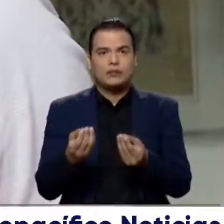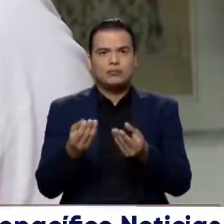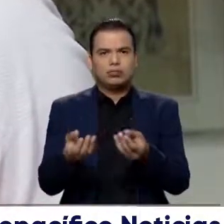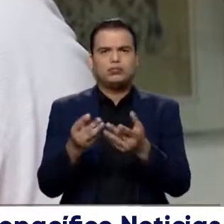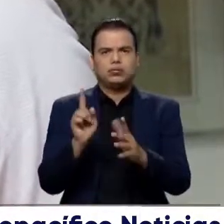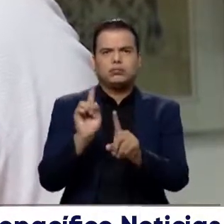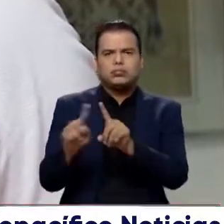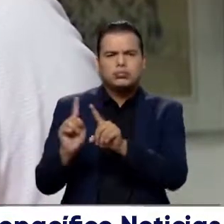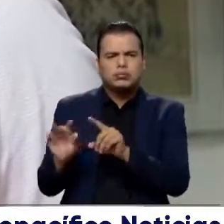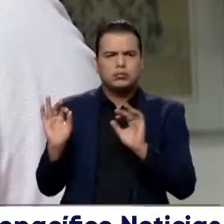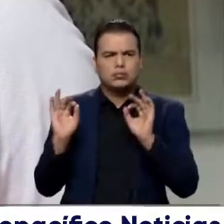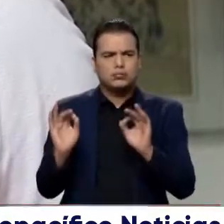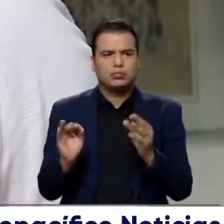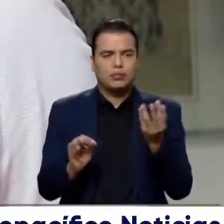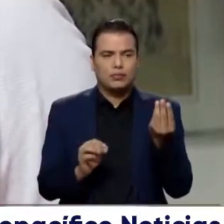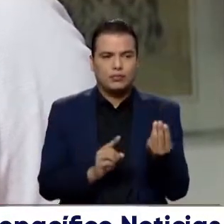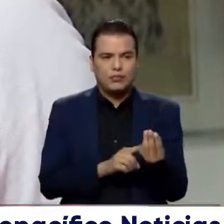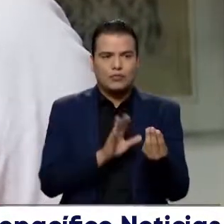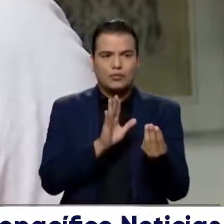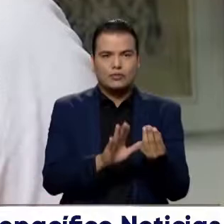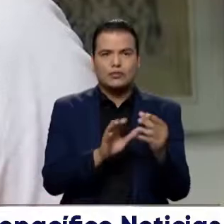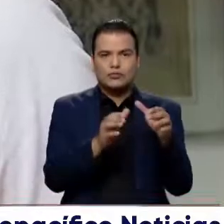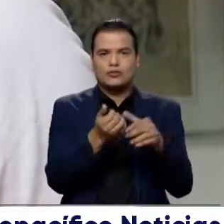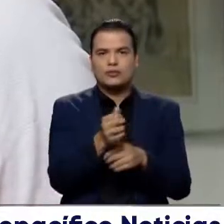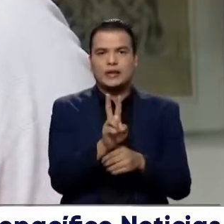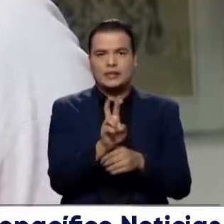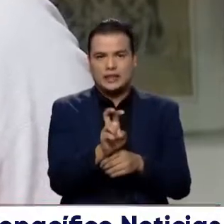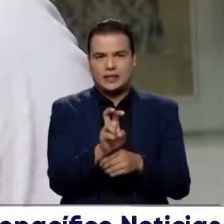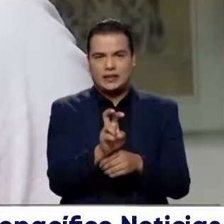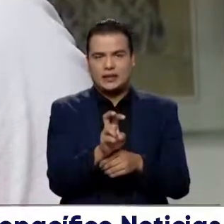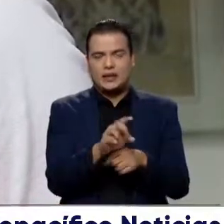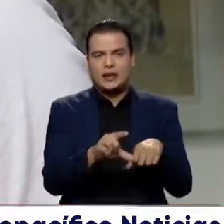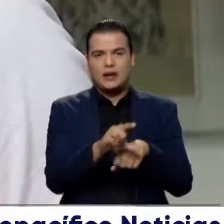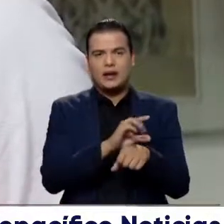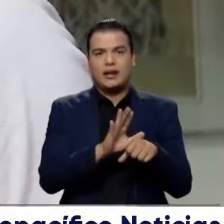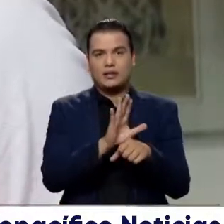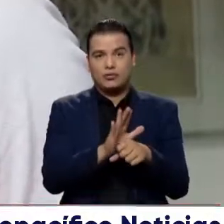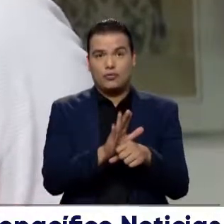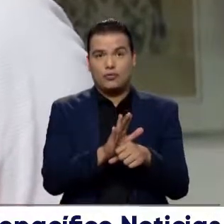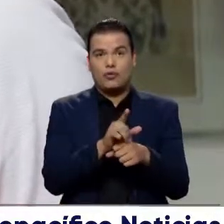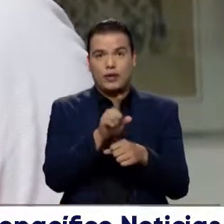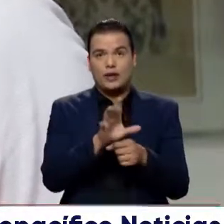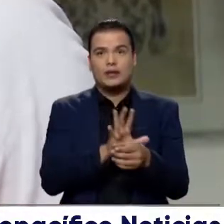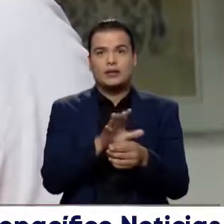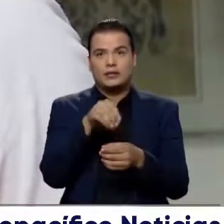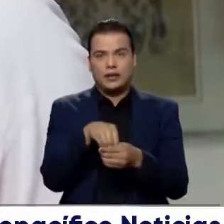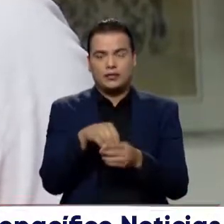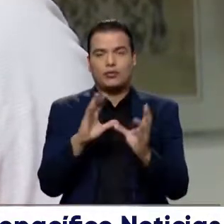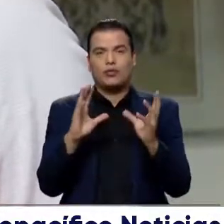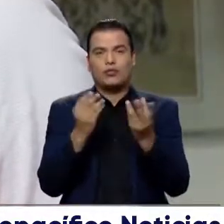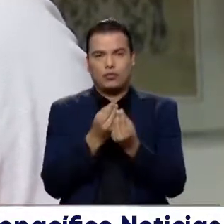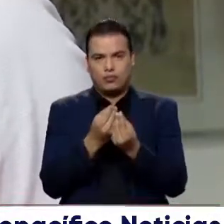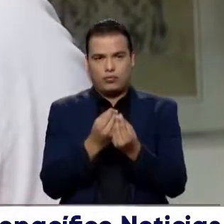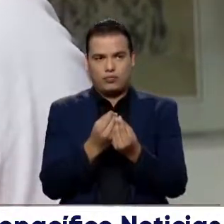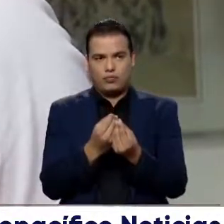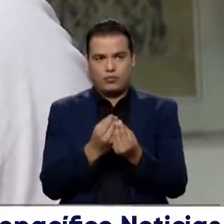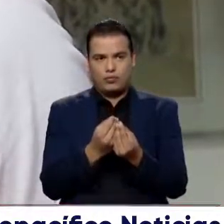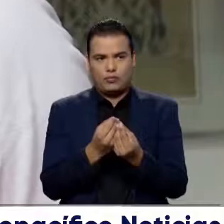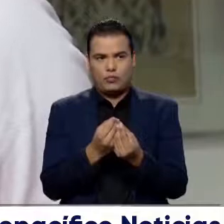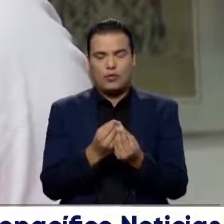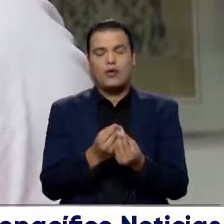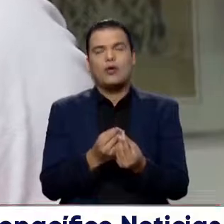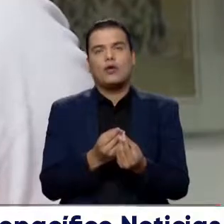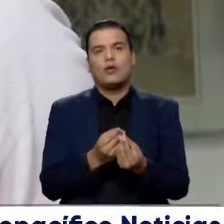como te dije jugadores de la sub-17 están con la selección sub-17 del valle del cauca de 21 y de 21 que están en costa rica